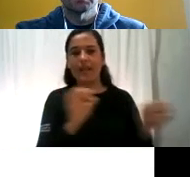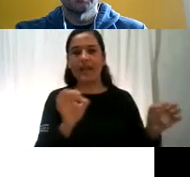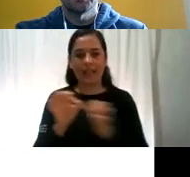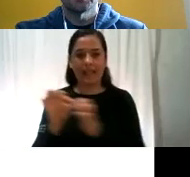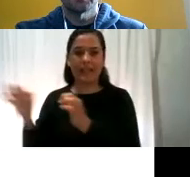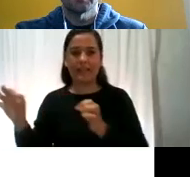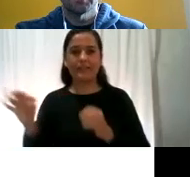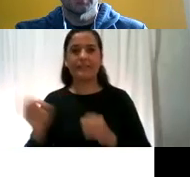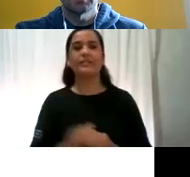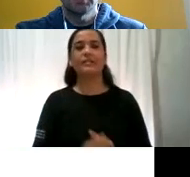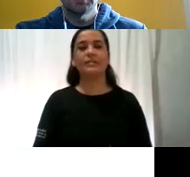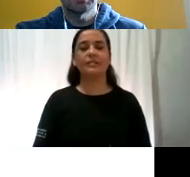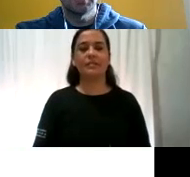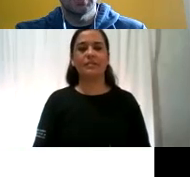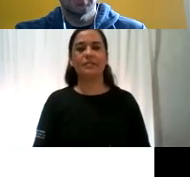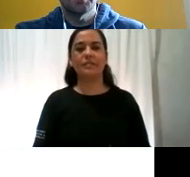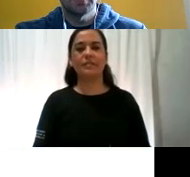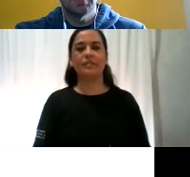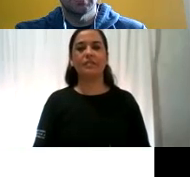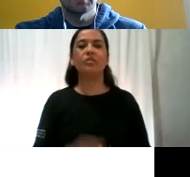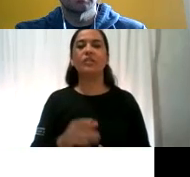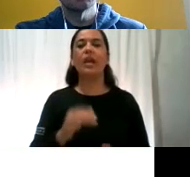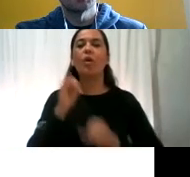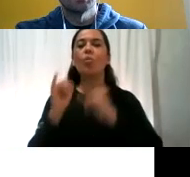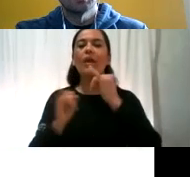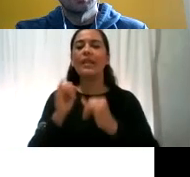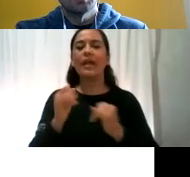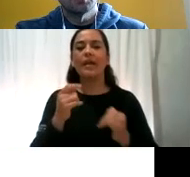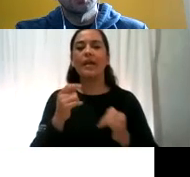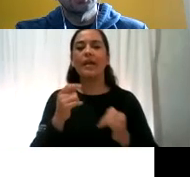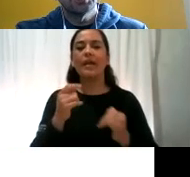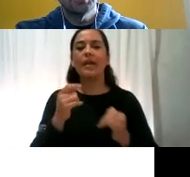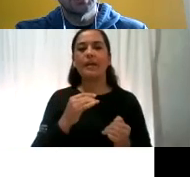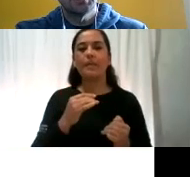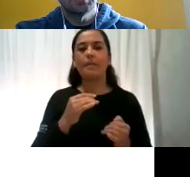luz, ¿sí?, sea del